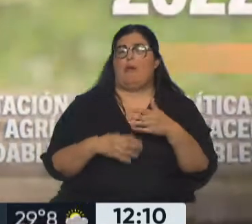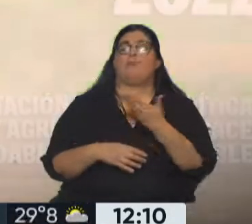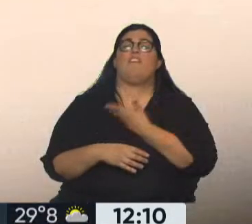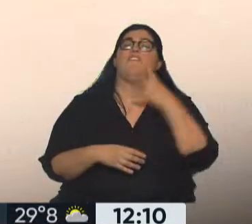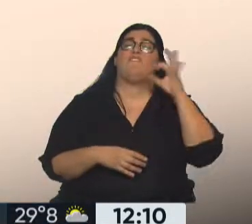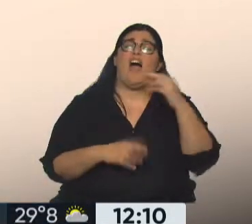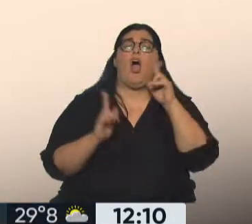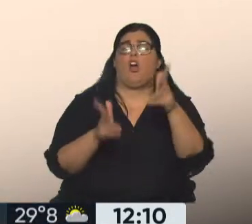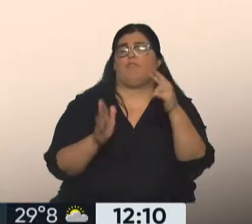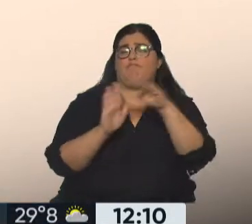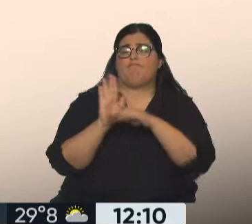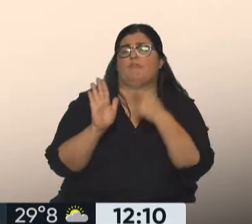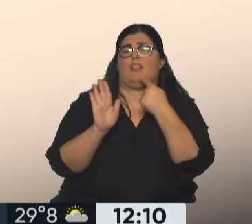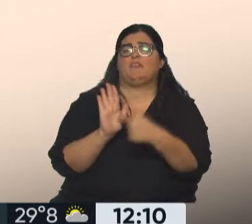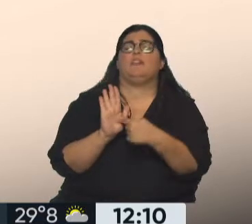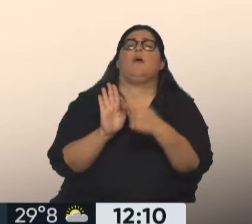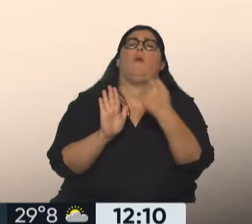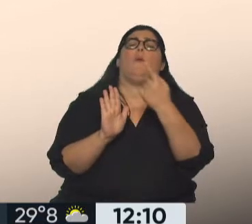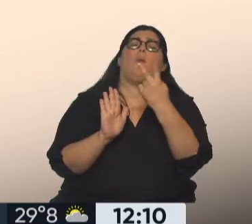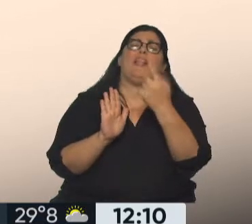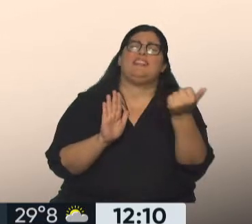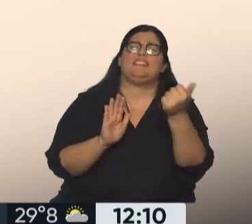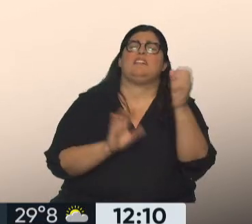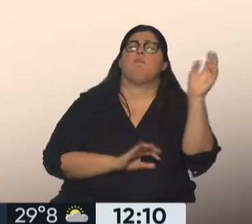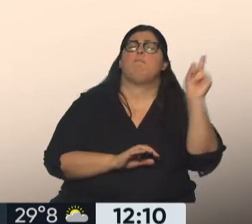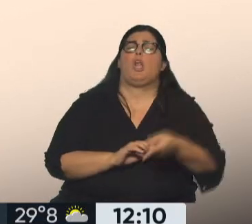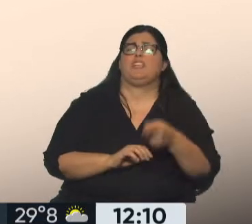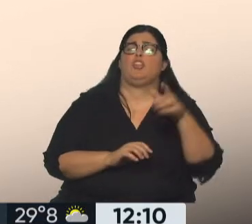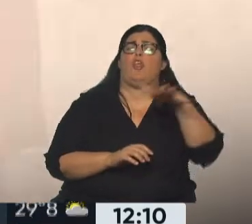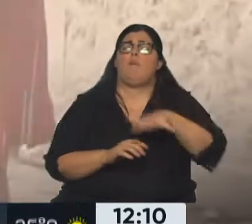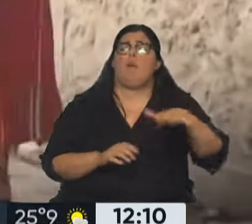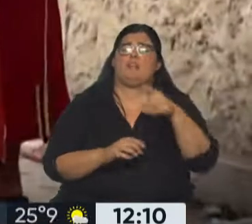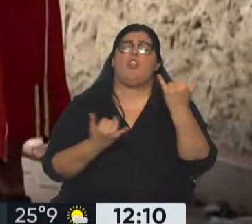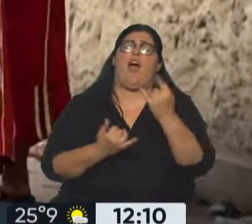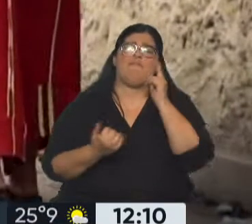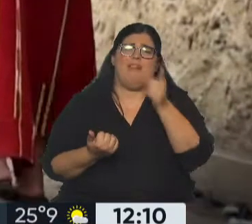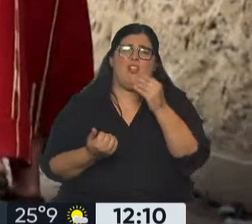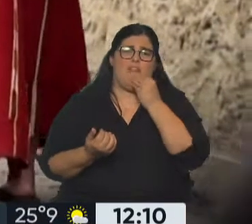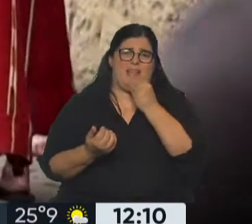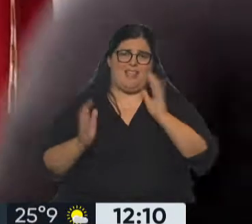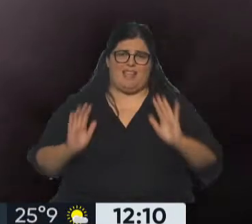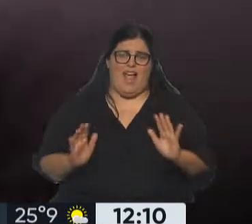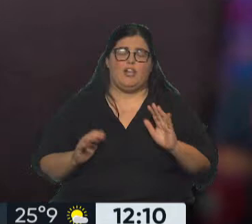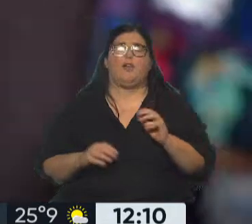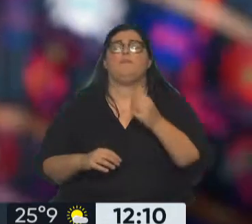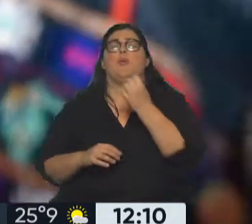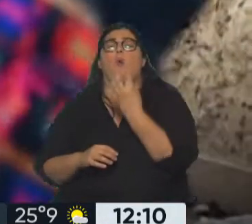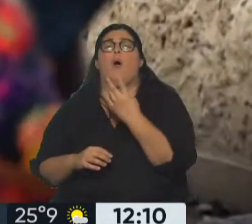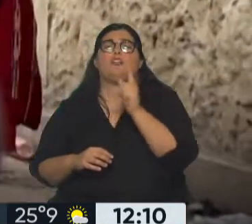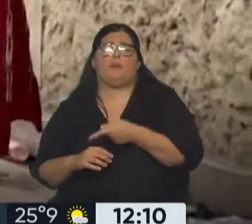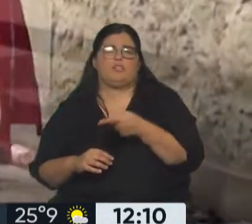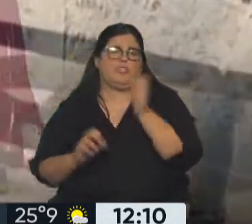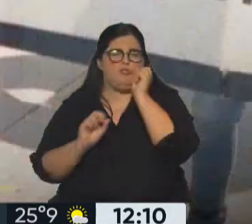el 26% de la población presenta algún grado de inseguridad alimentaria, mientras que para el 4% es